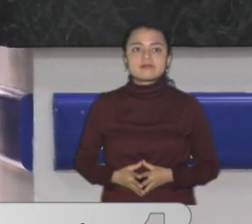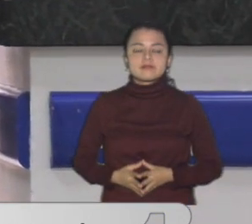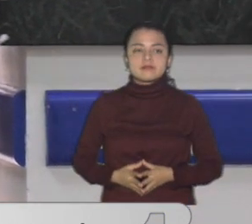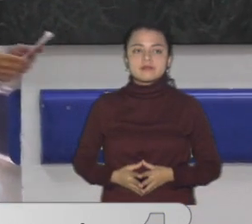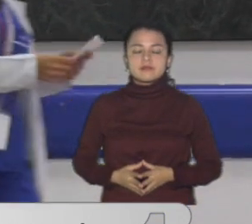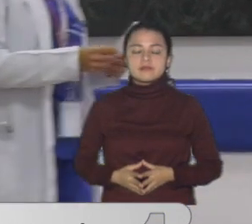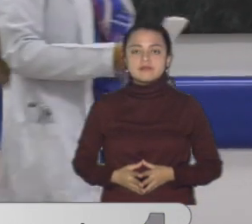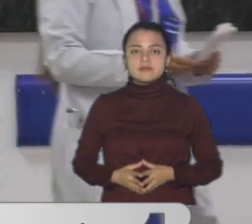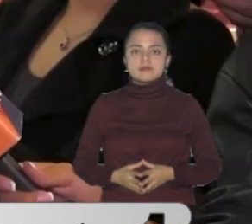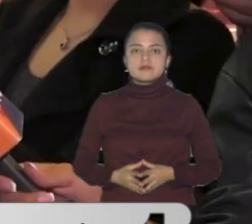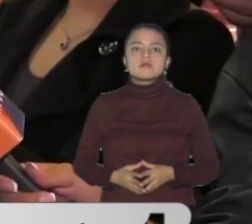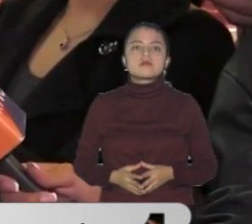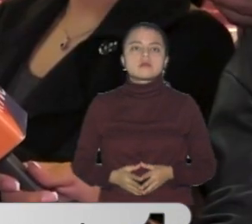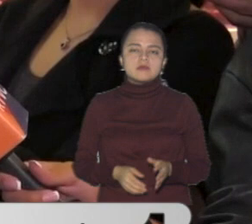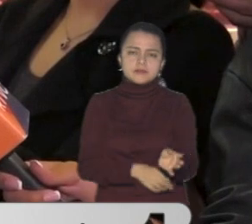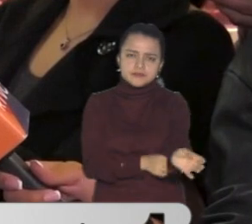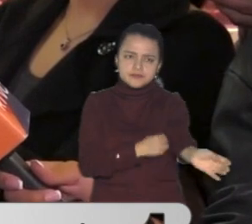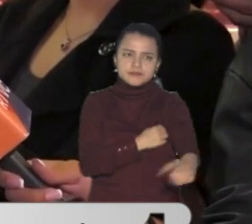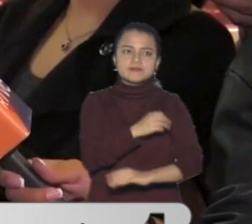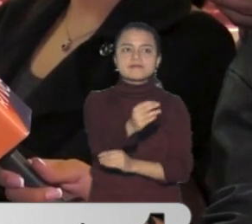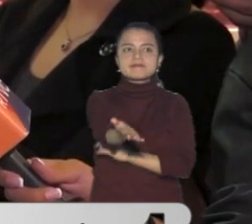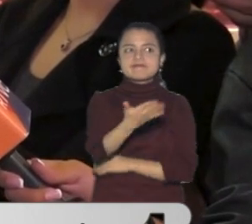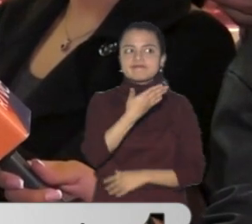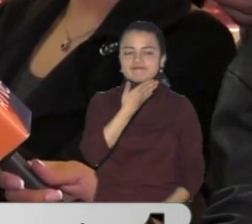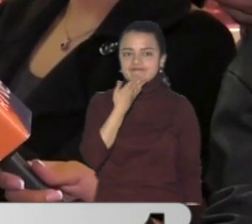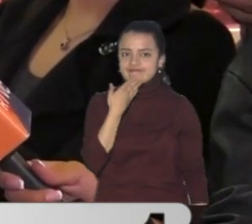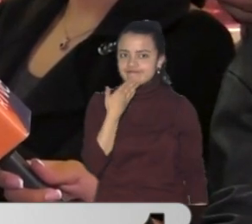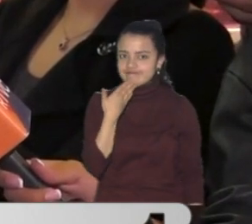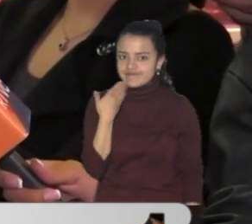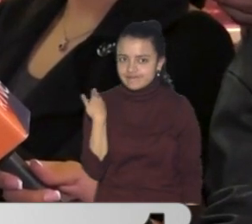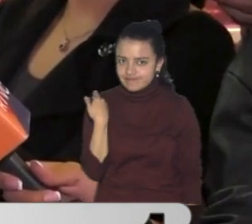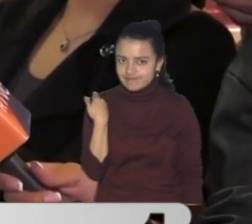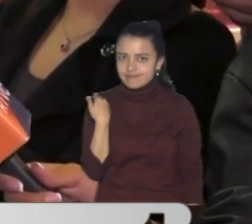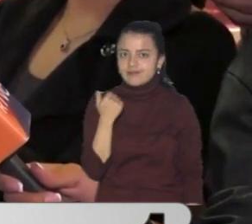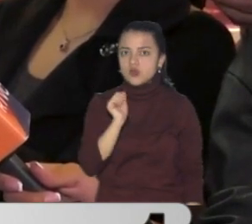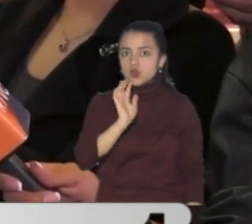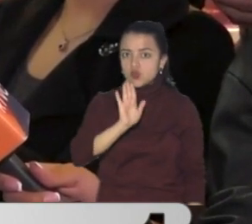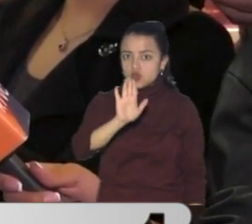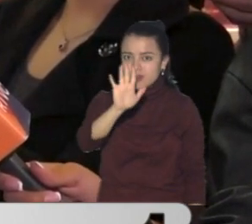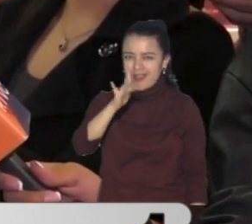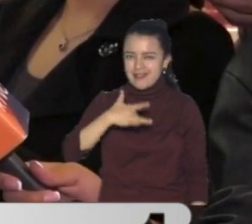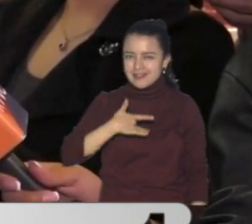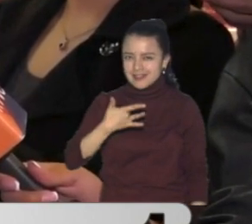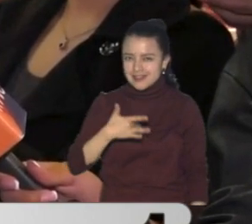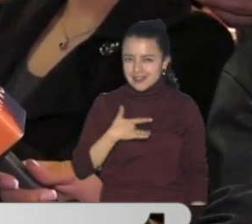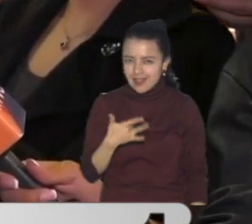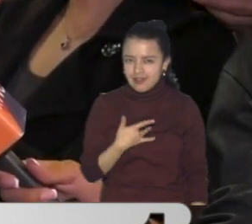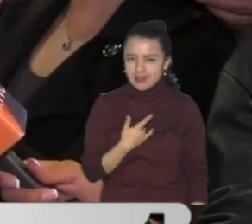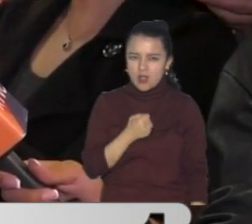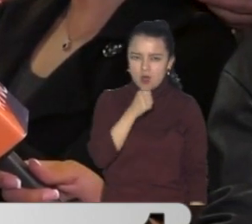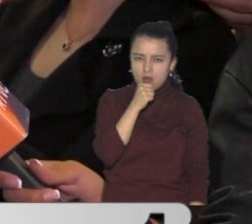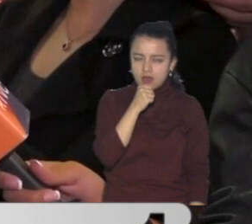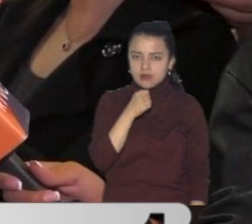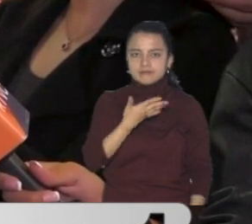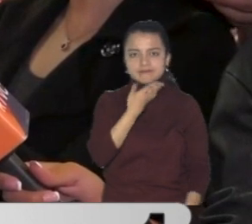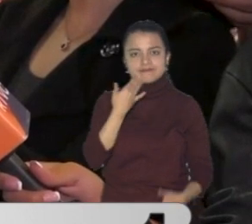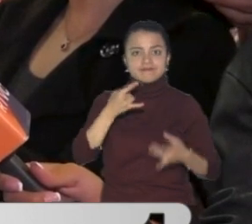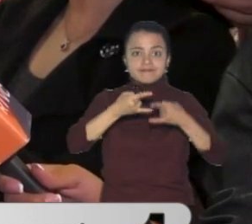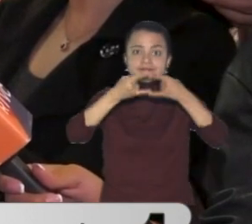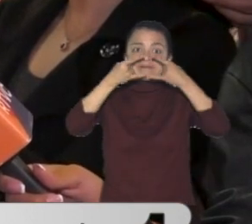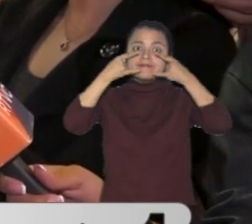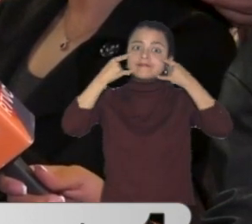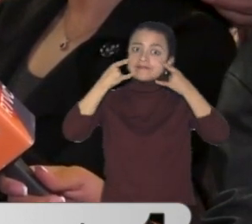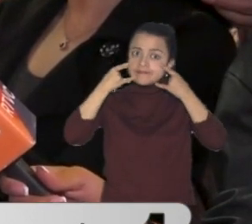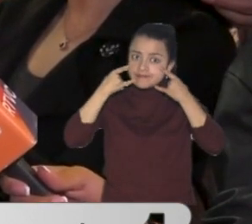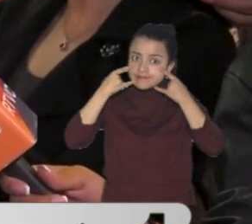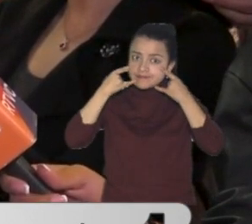probable que sea prudente ante cualquier síntoma respiratorio que sigamos utilizando el tapabocas. Es muy probable